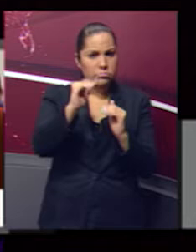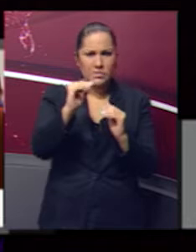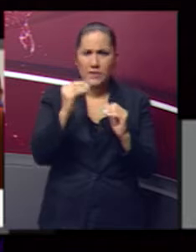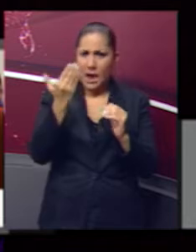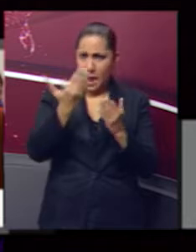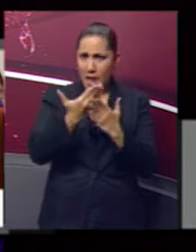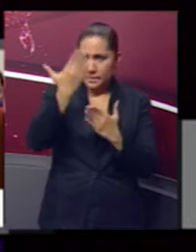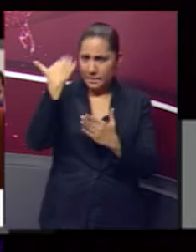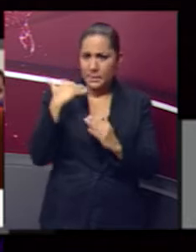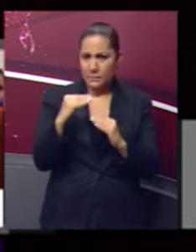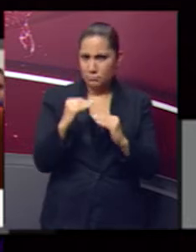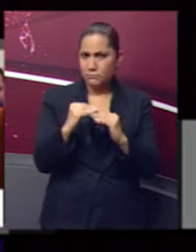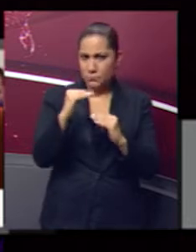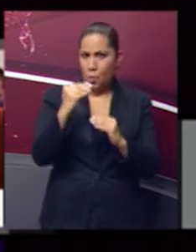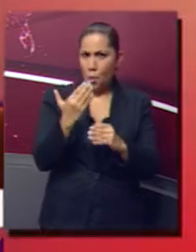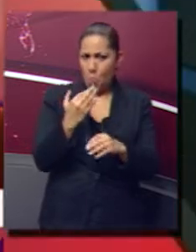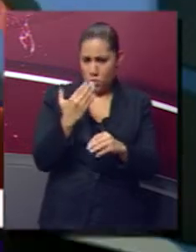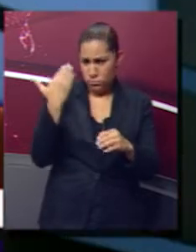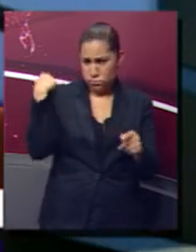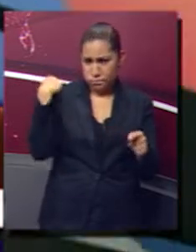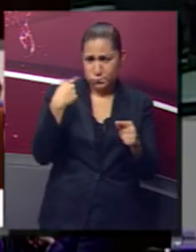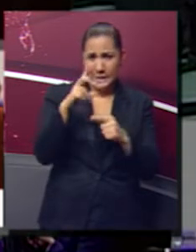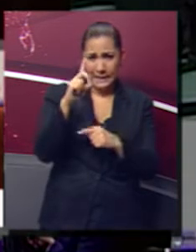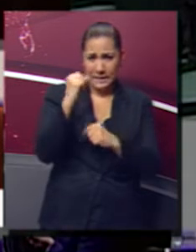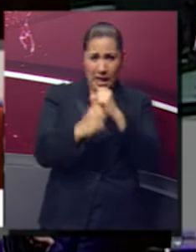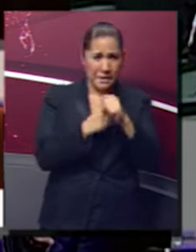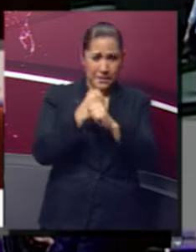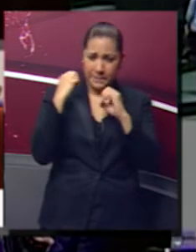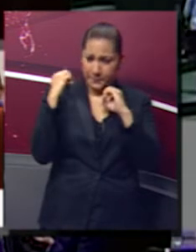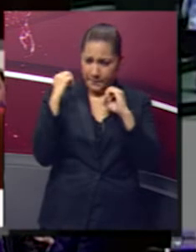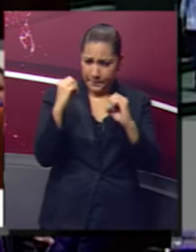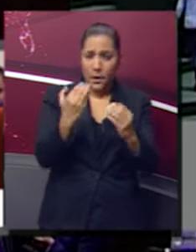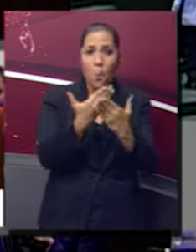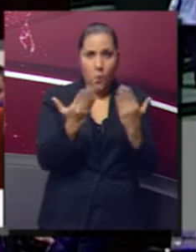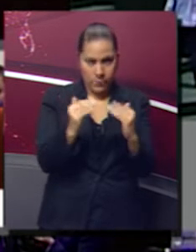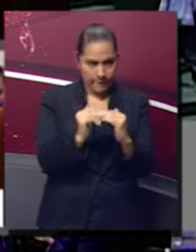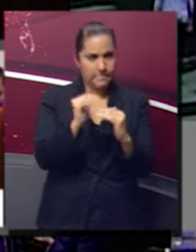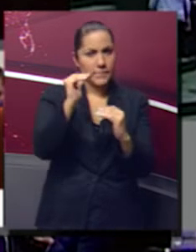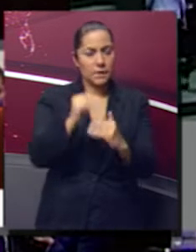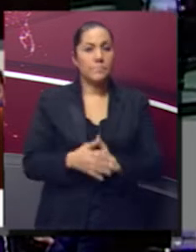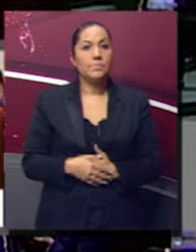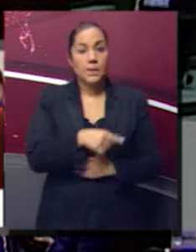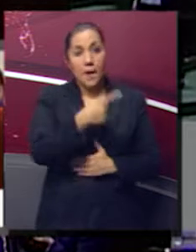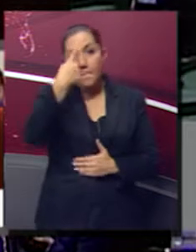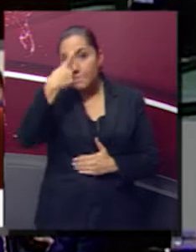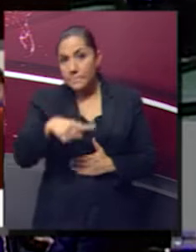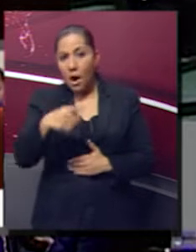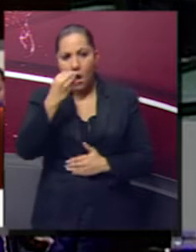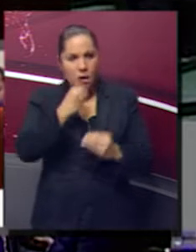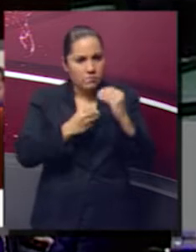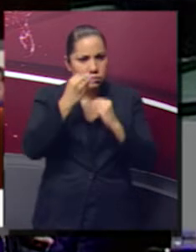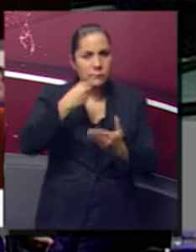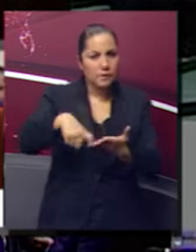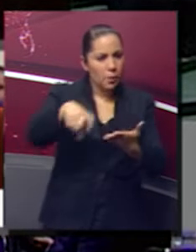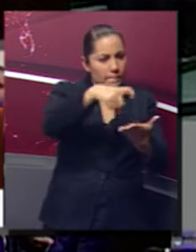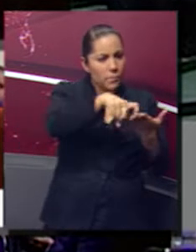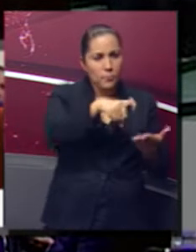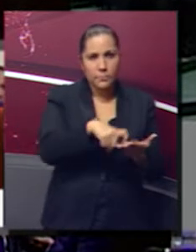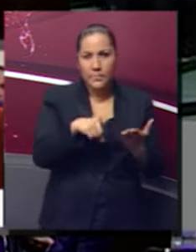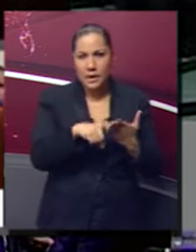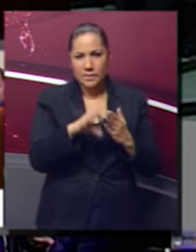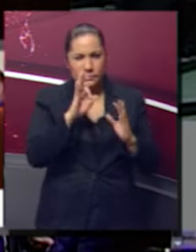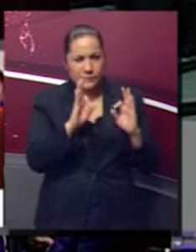hace más de 30 años. Que para comprar una canasta básica alimentaria se requiere de